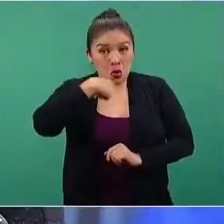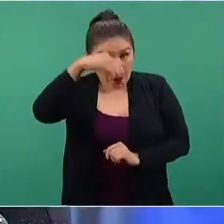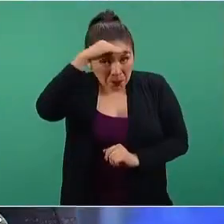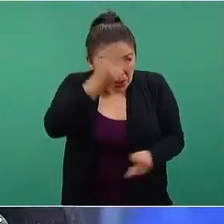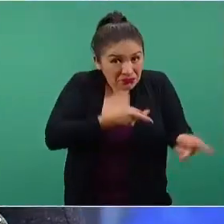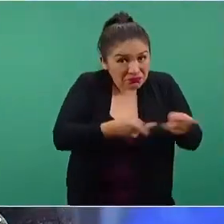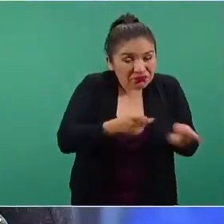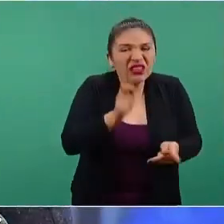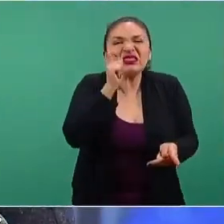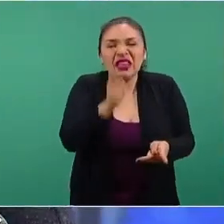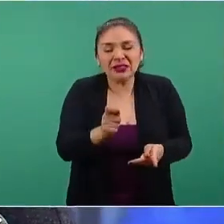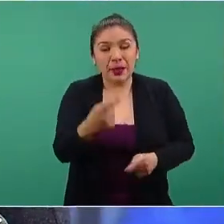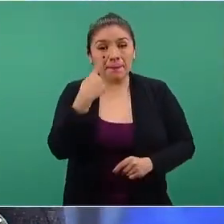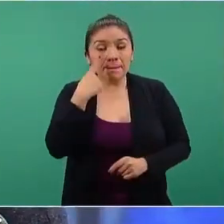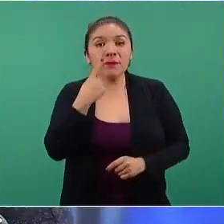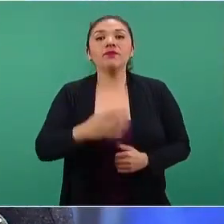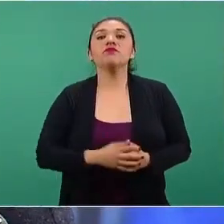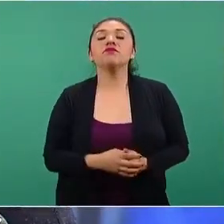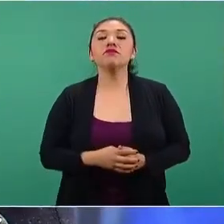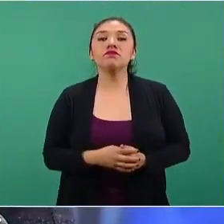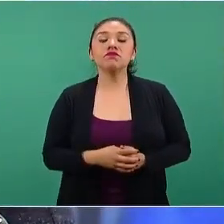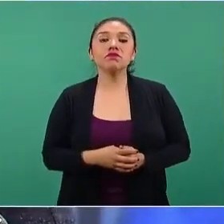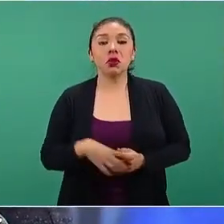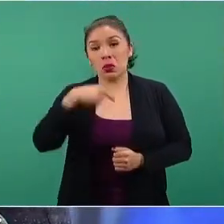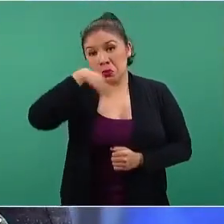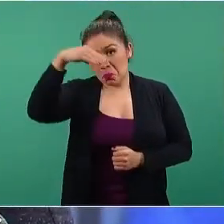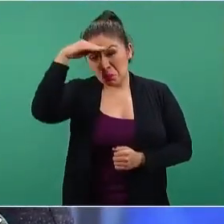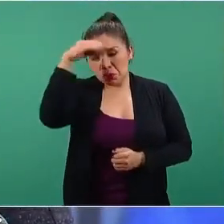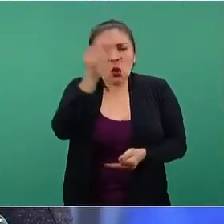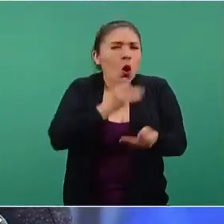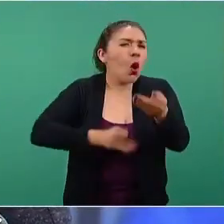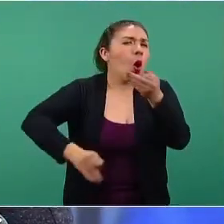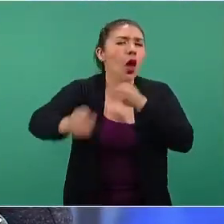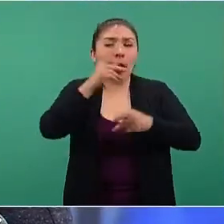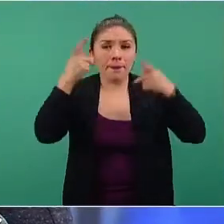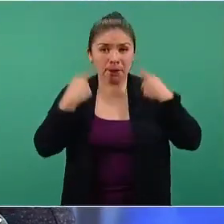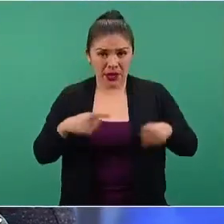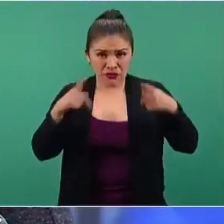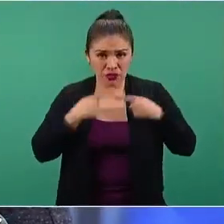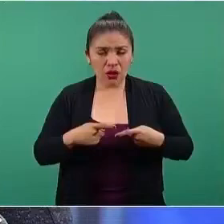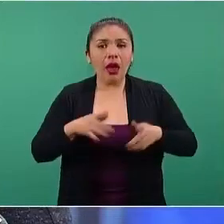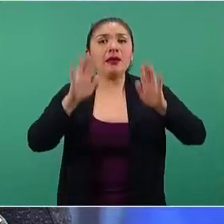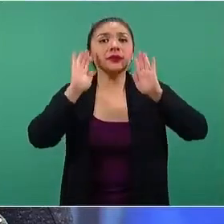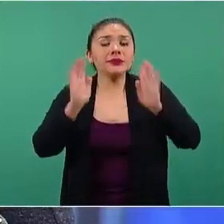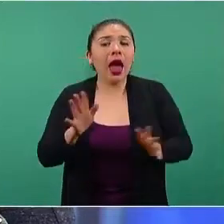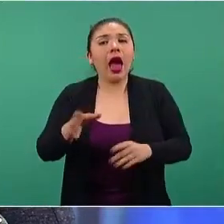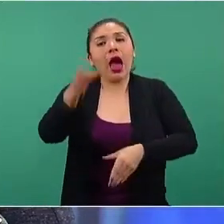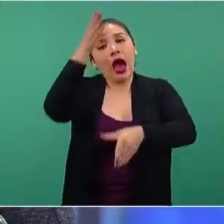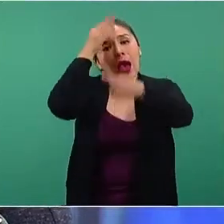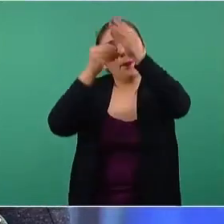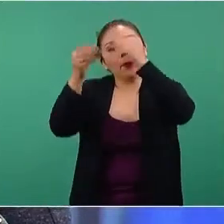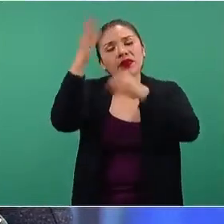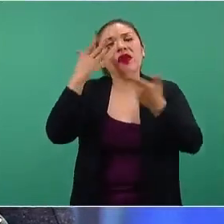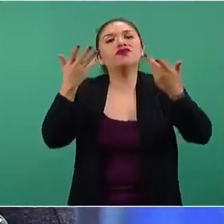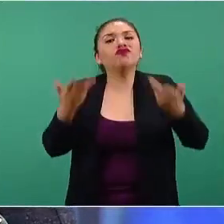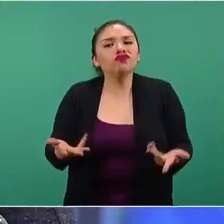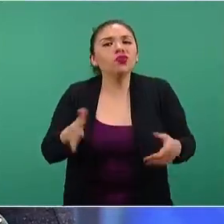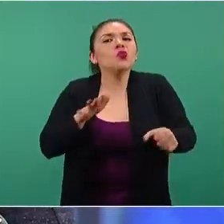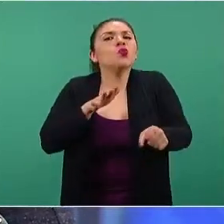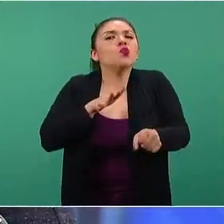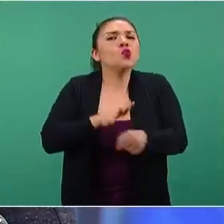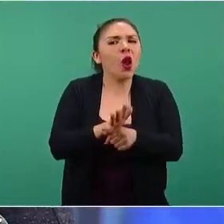esperamos? Lo que esperamos es que todas las personas vayamos aprendiendo también cuál